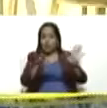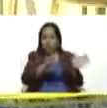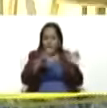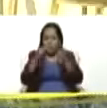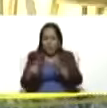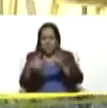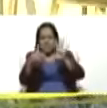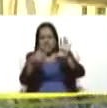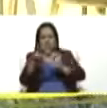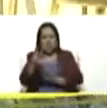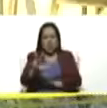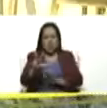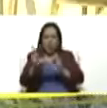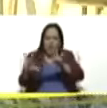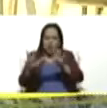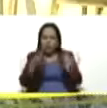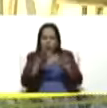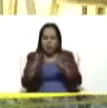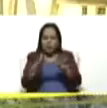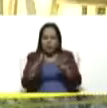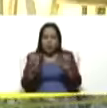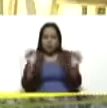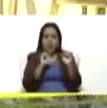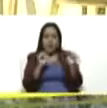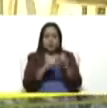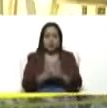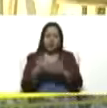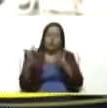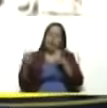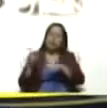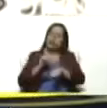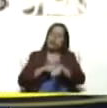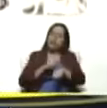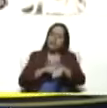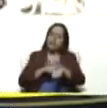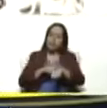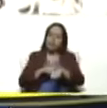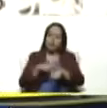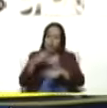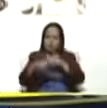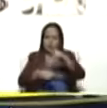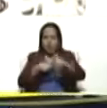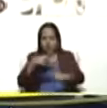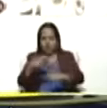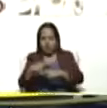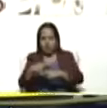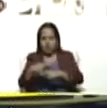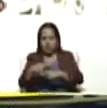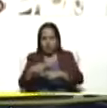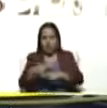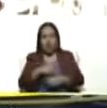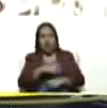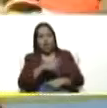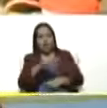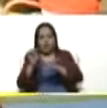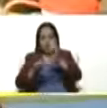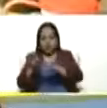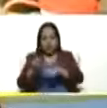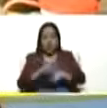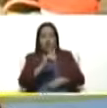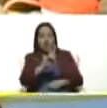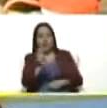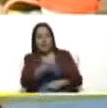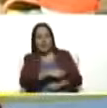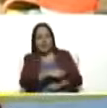más o menos eran de Mérida. ¿Cuánto tiempo fue el proceso de... 2 meses. ...de evaluación?